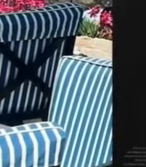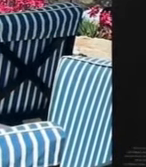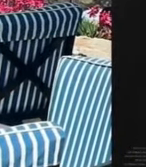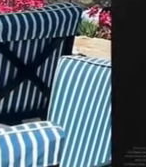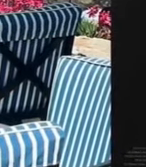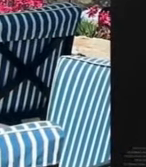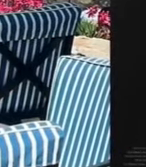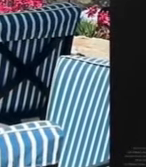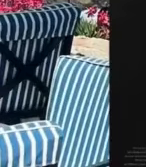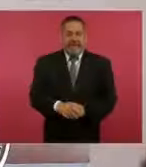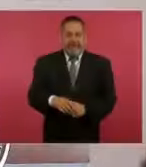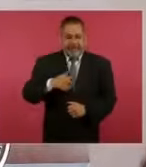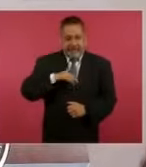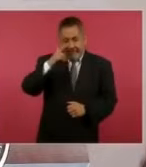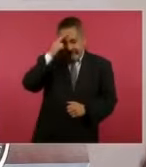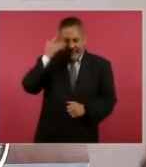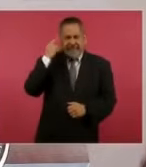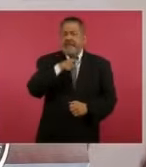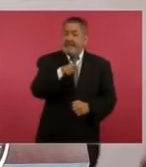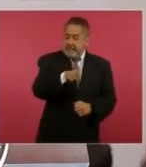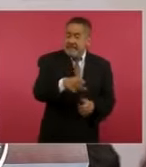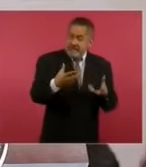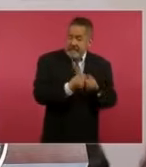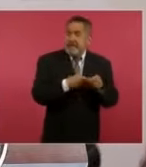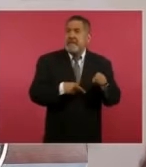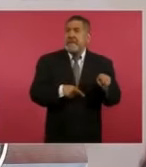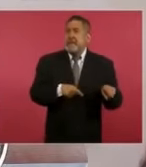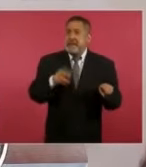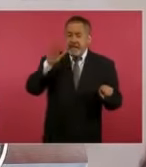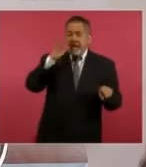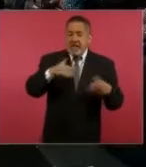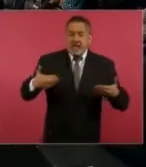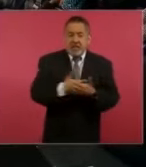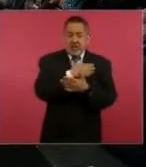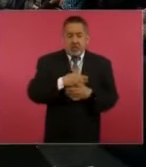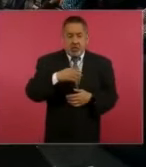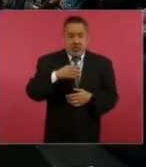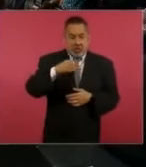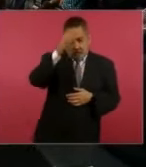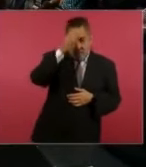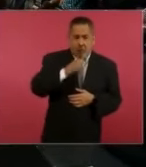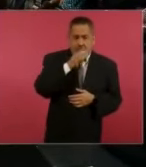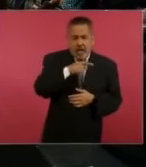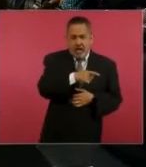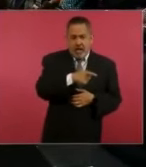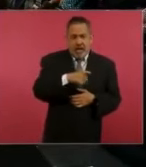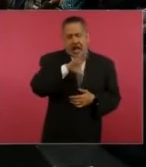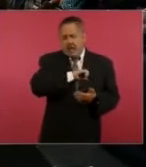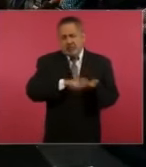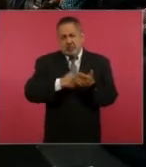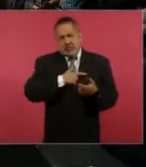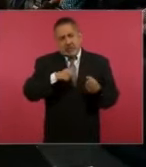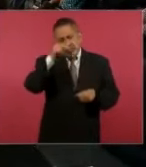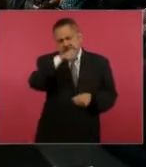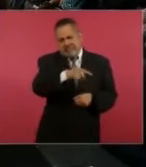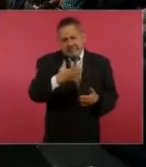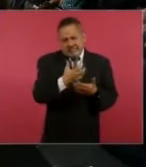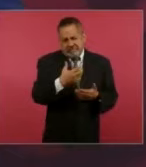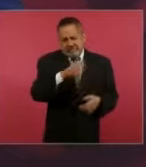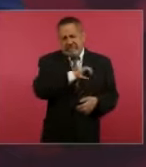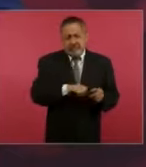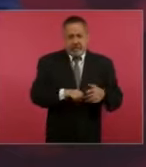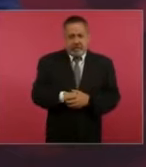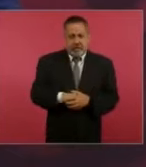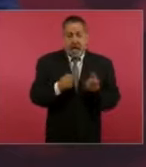protagonista de uno de los escándalos de corrupción más graves del sexenio y vive a todo lujo y con toda impunidad si en este país no hubiera